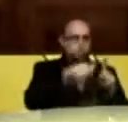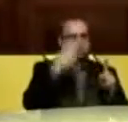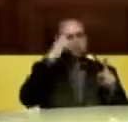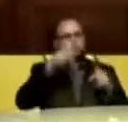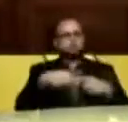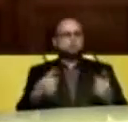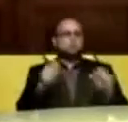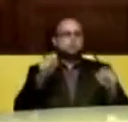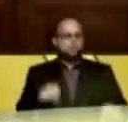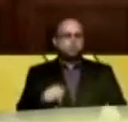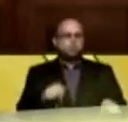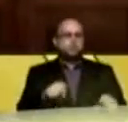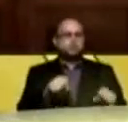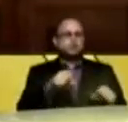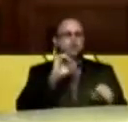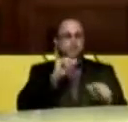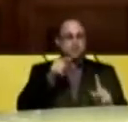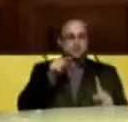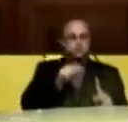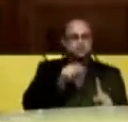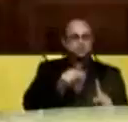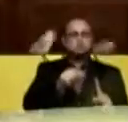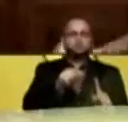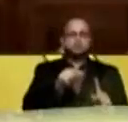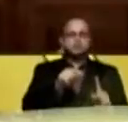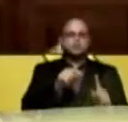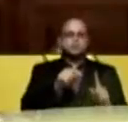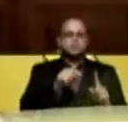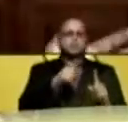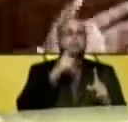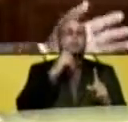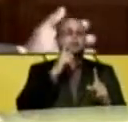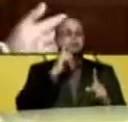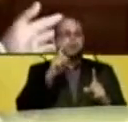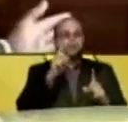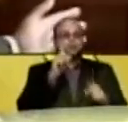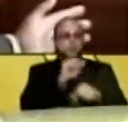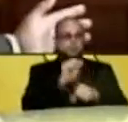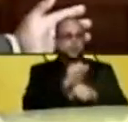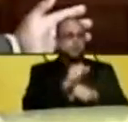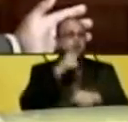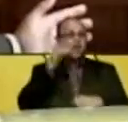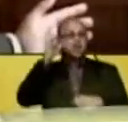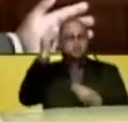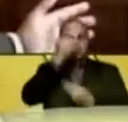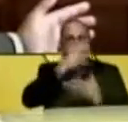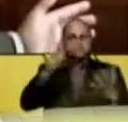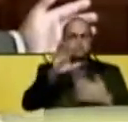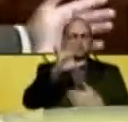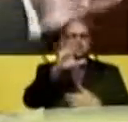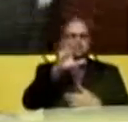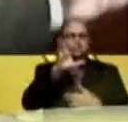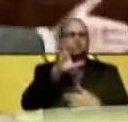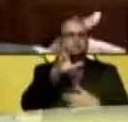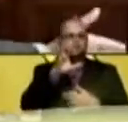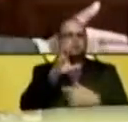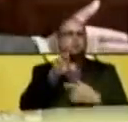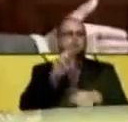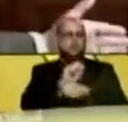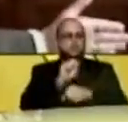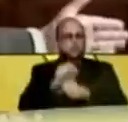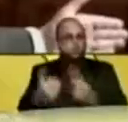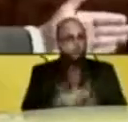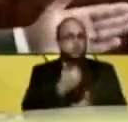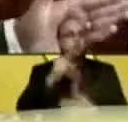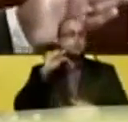otras y en ese sentido pues la creación de empleo ayer yo anuncié 500 de empleos nuevos en guaynabo el lunes anuncie